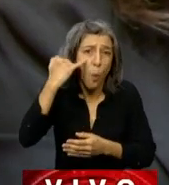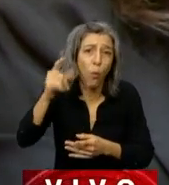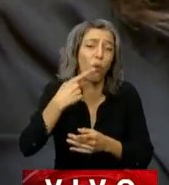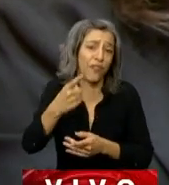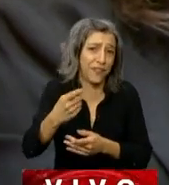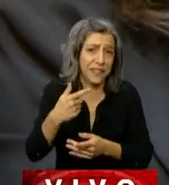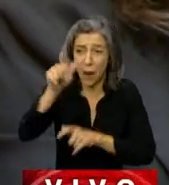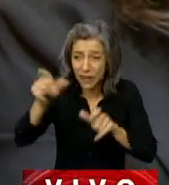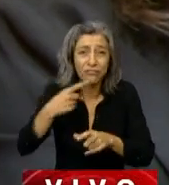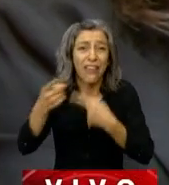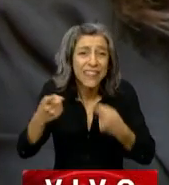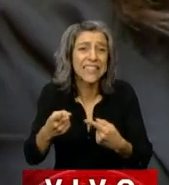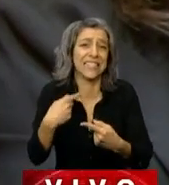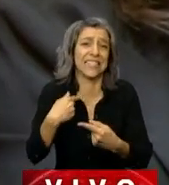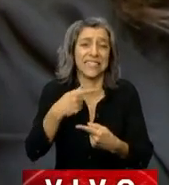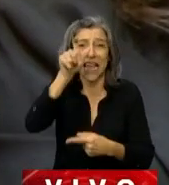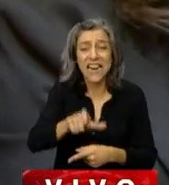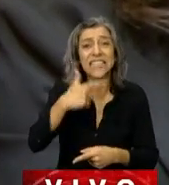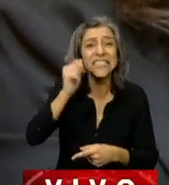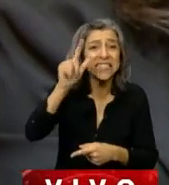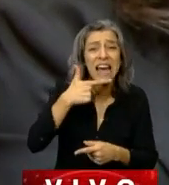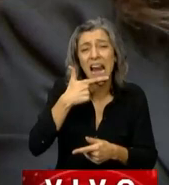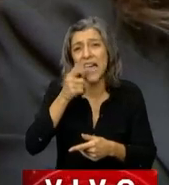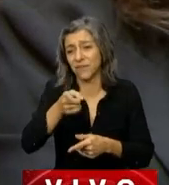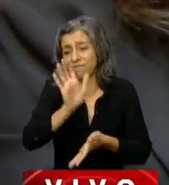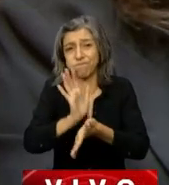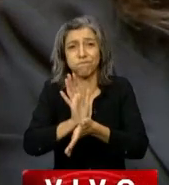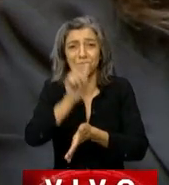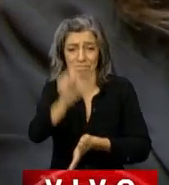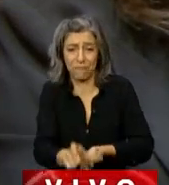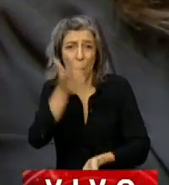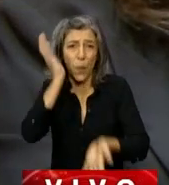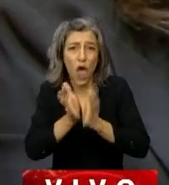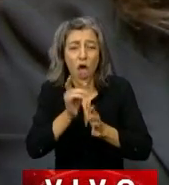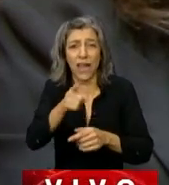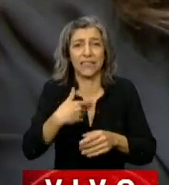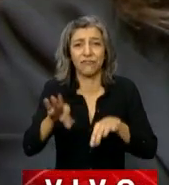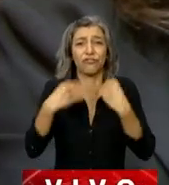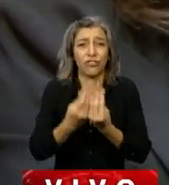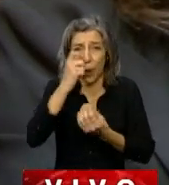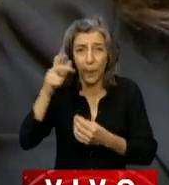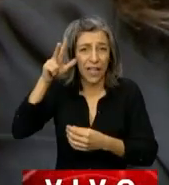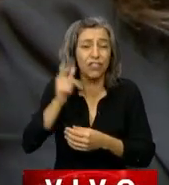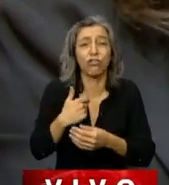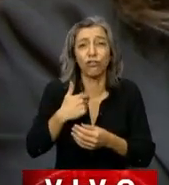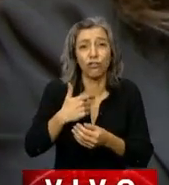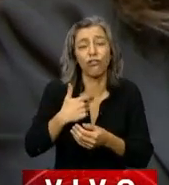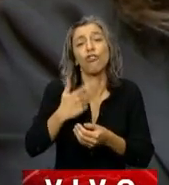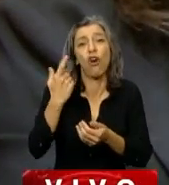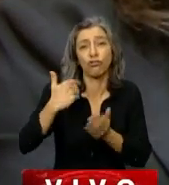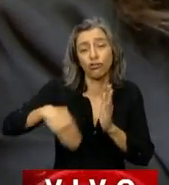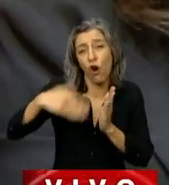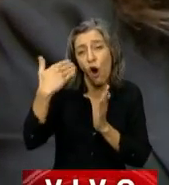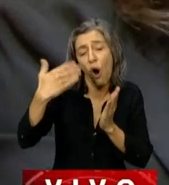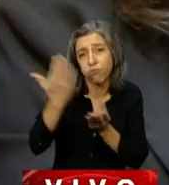Sala. Milagro Sala, antes de que llegue al gobierno Gerardo Morales, se encontraba 28 causas acumuladas en su contra. Las